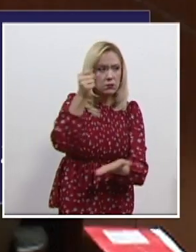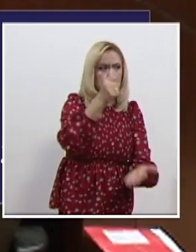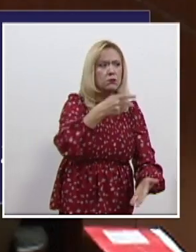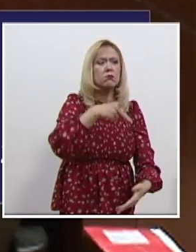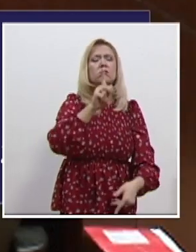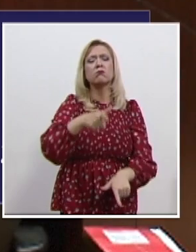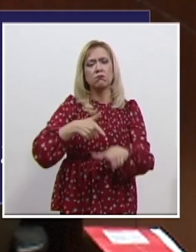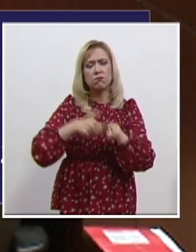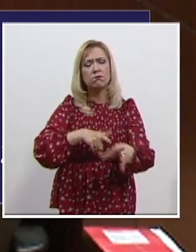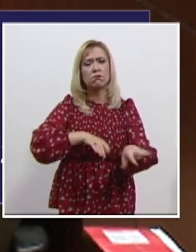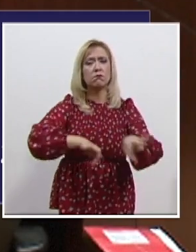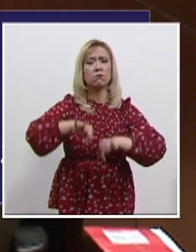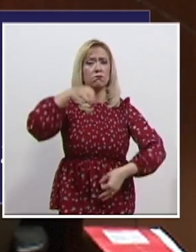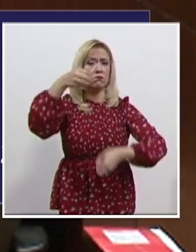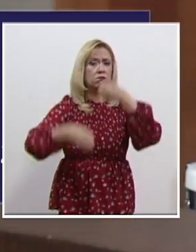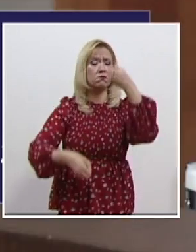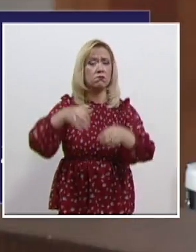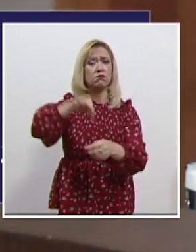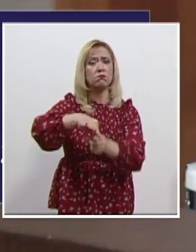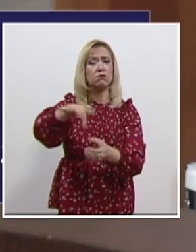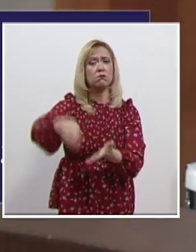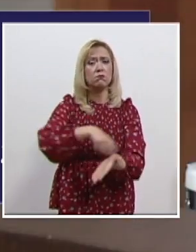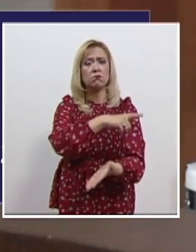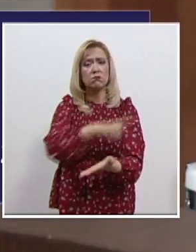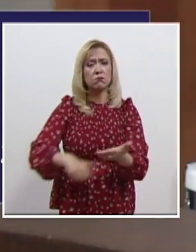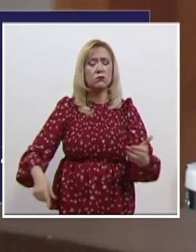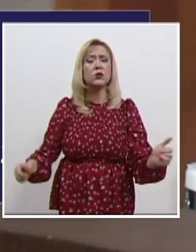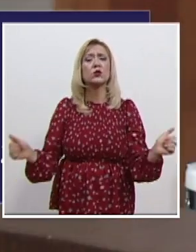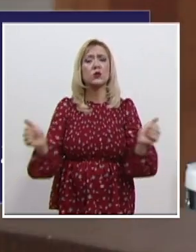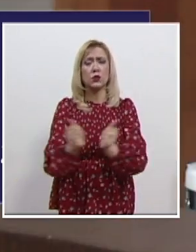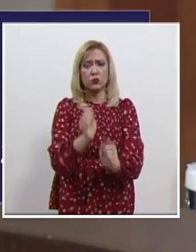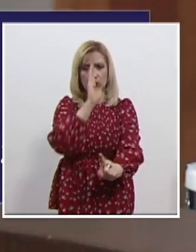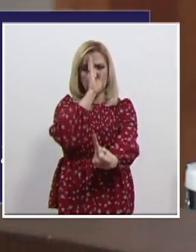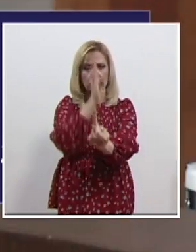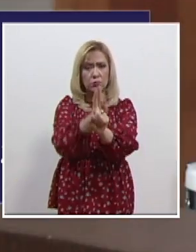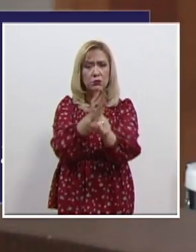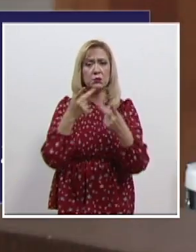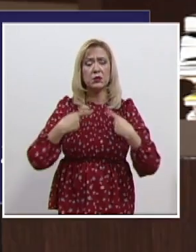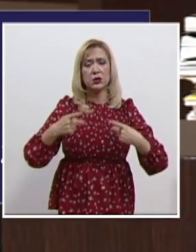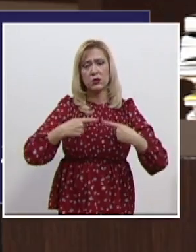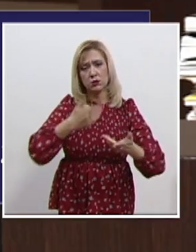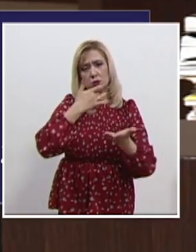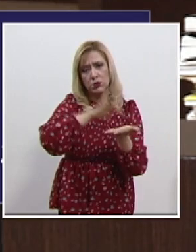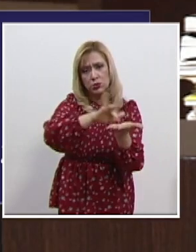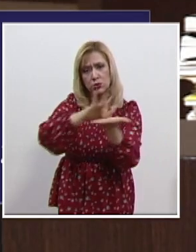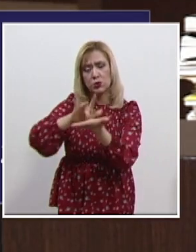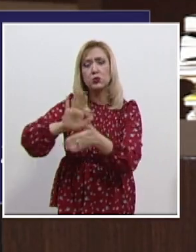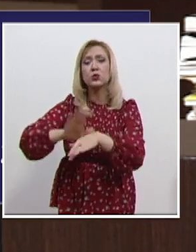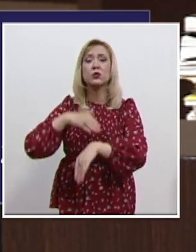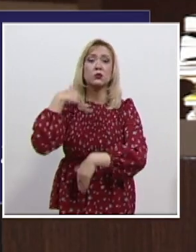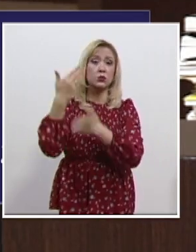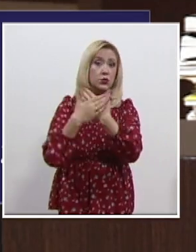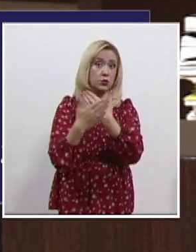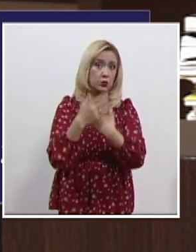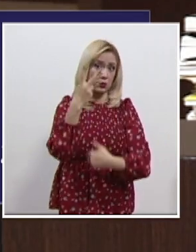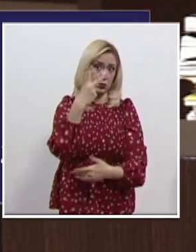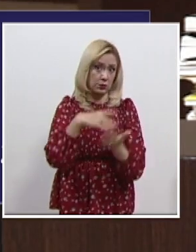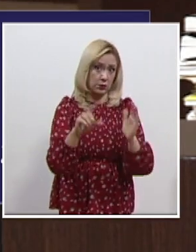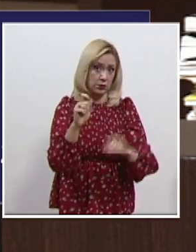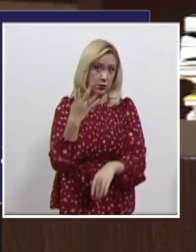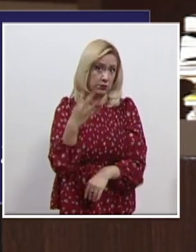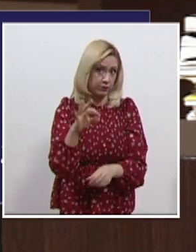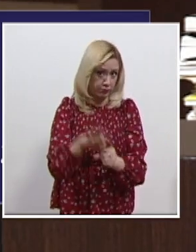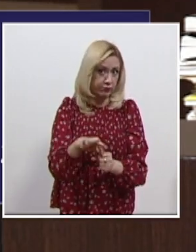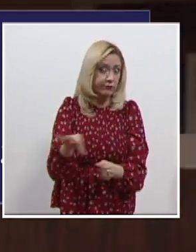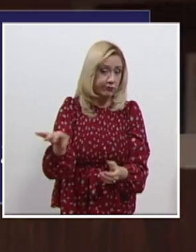una impartición de justicia electoral oportuna y centrada en las personas de cara a las elecciones del próximo año.